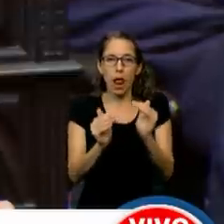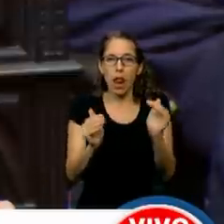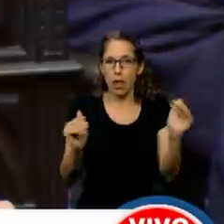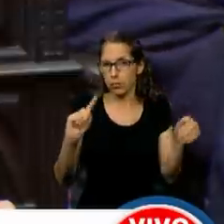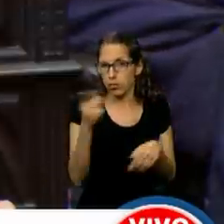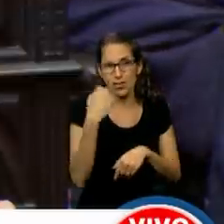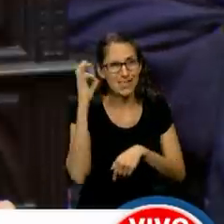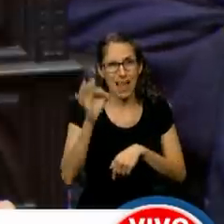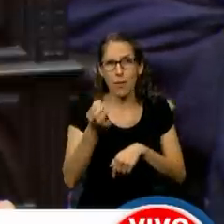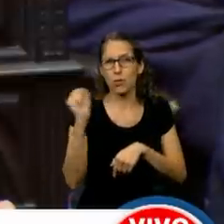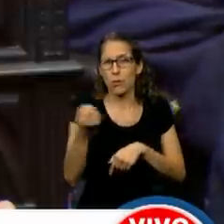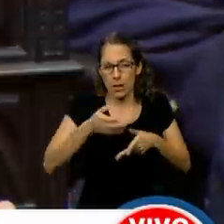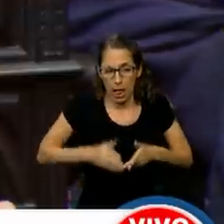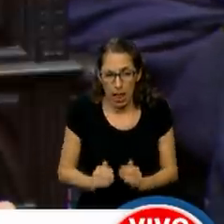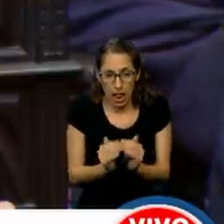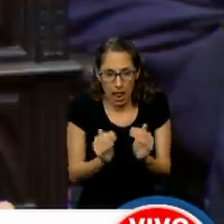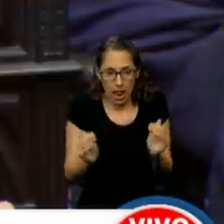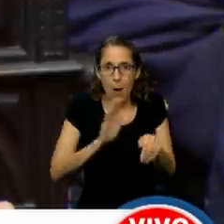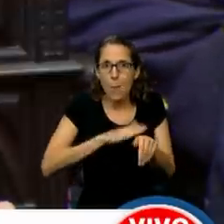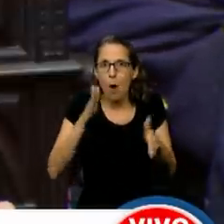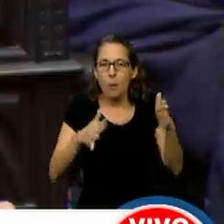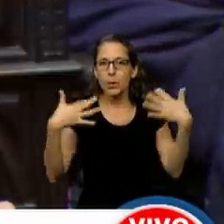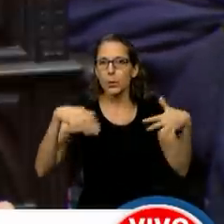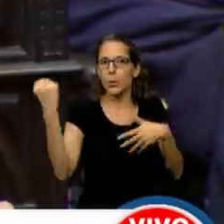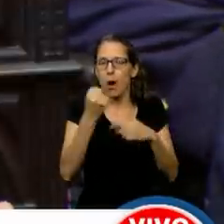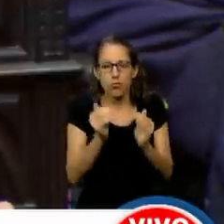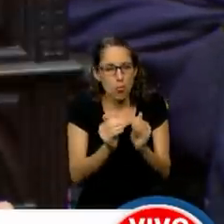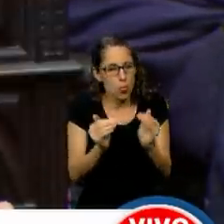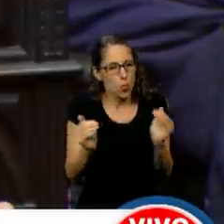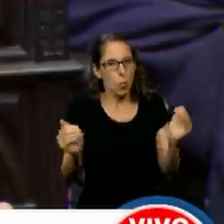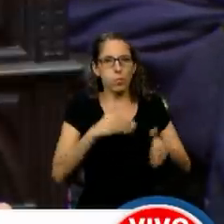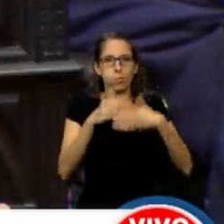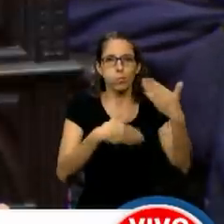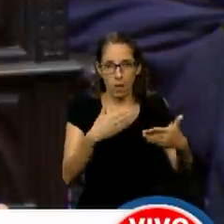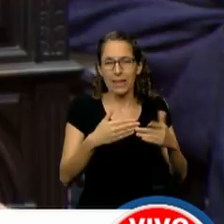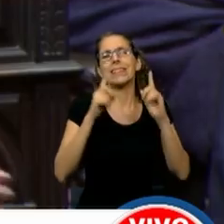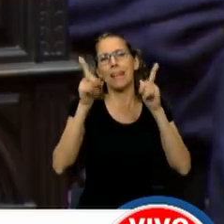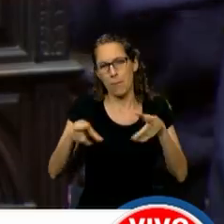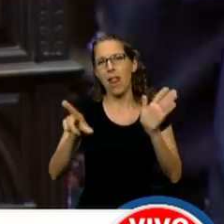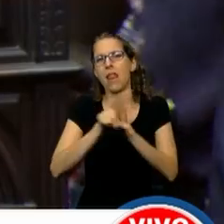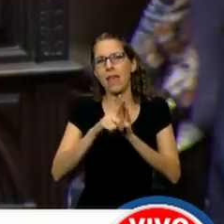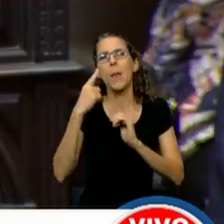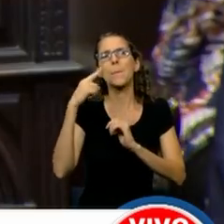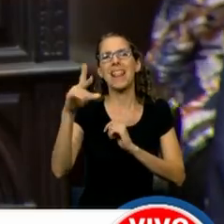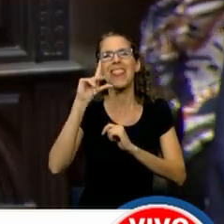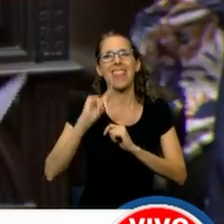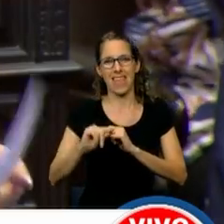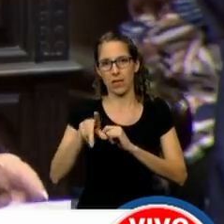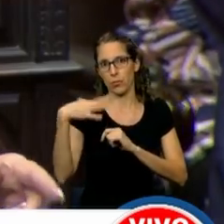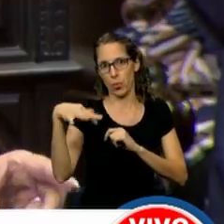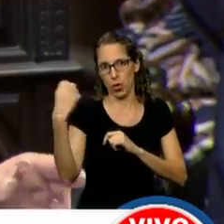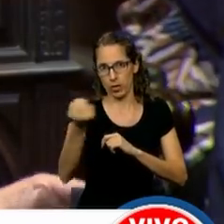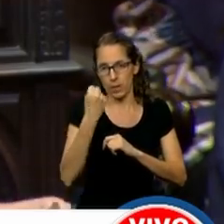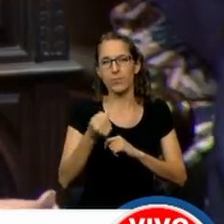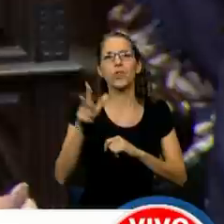del crecimiento y desarrollo de los primeros años de vida un proyecto y una ley interesante de 2000 días también 80 millones de vacunas